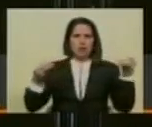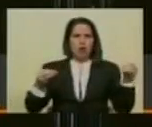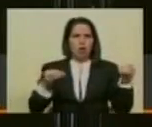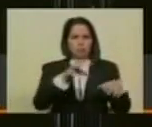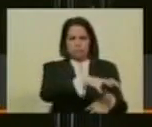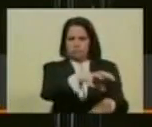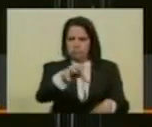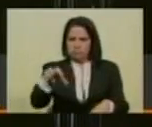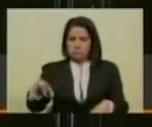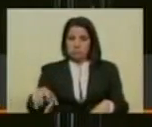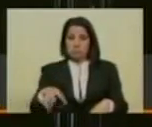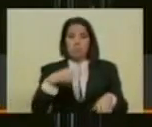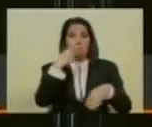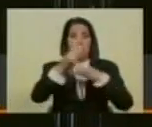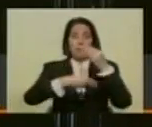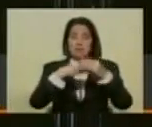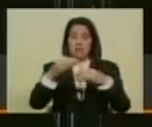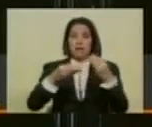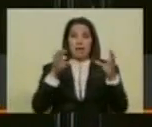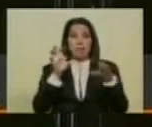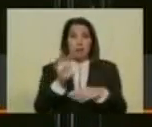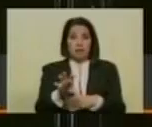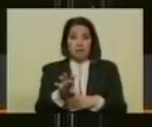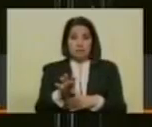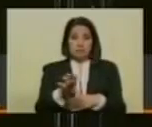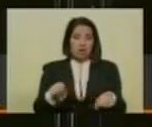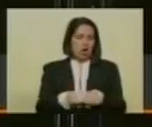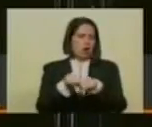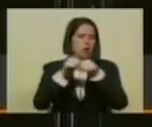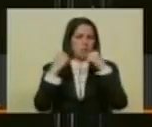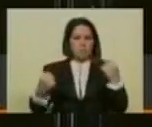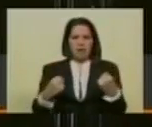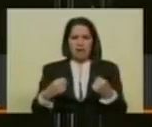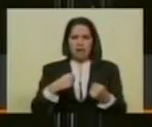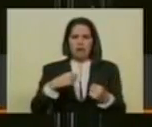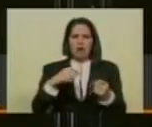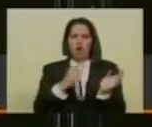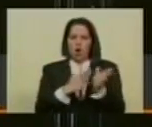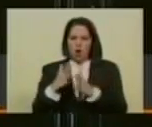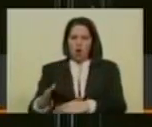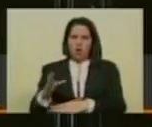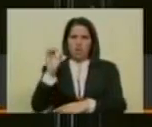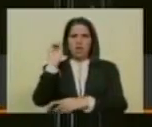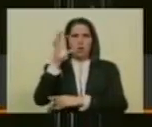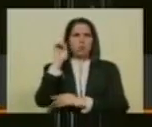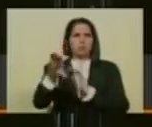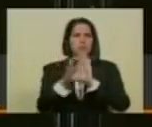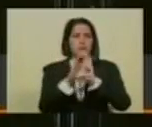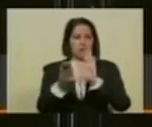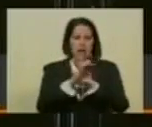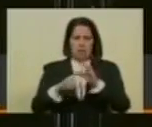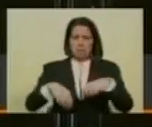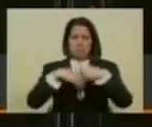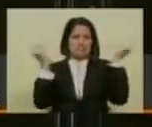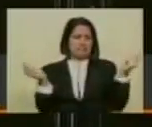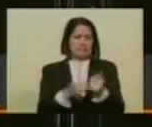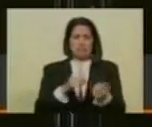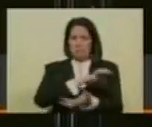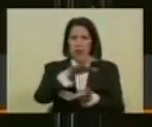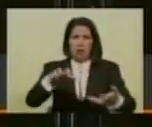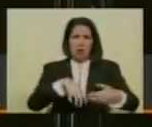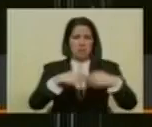al país, con la justificación de la ruptura del orden constitucional, a una escalada de violencia en todas las